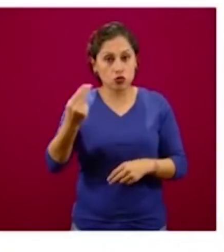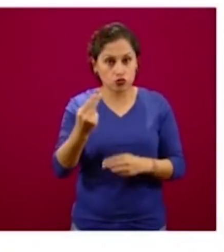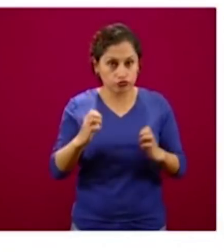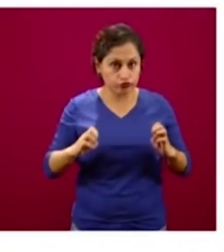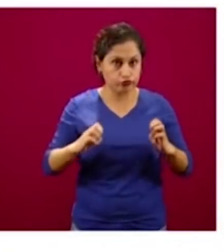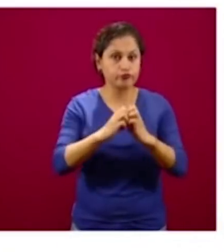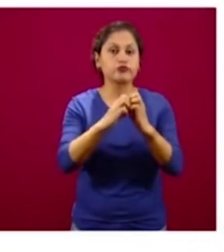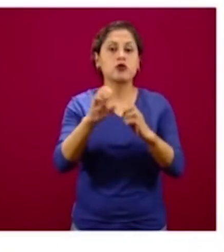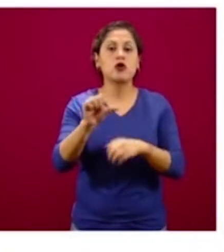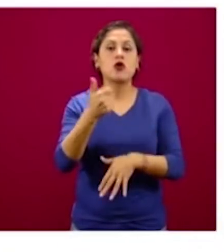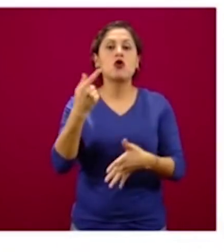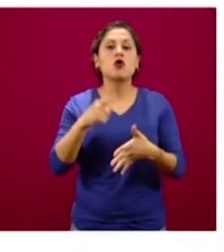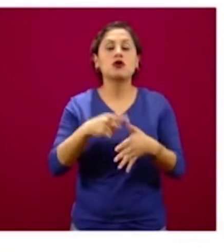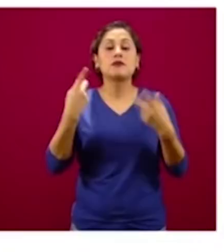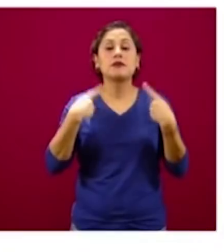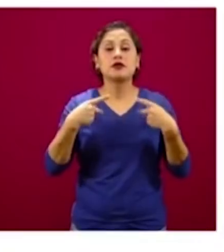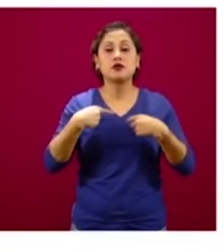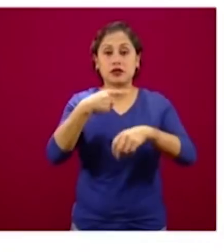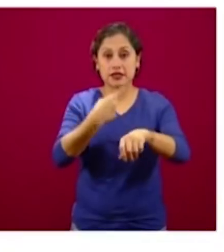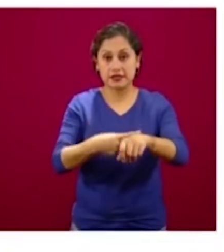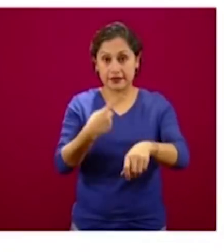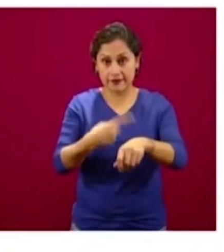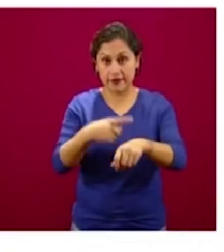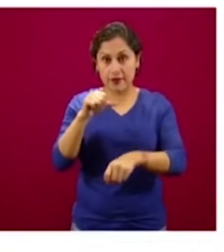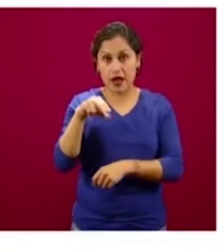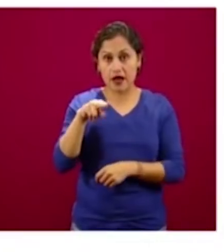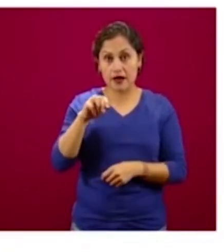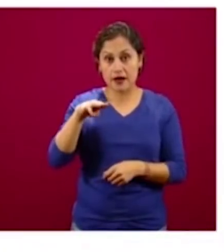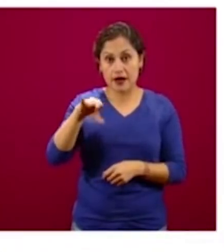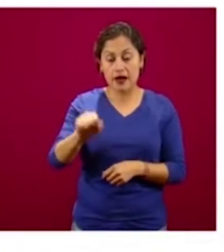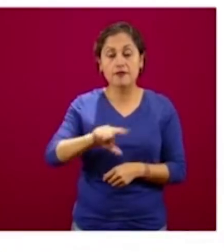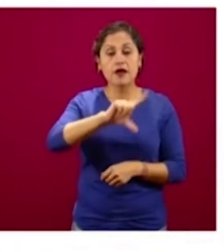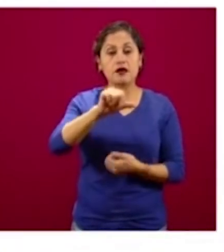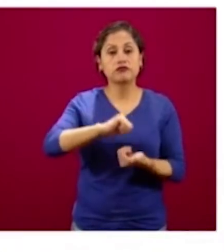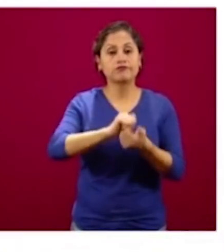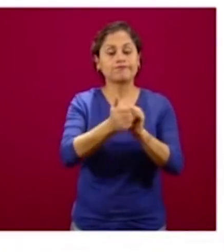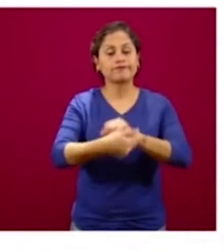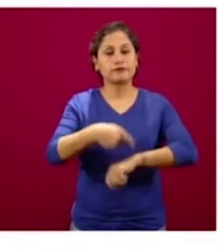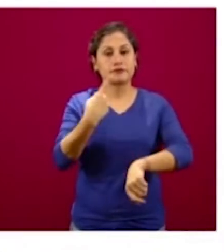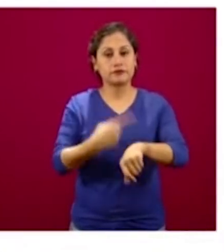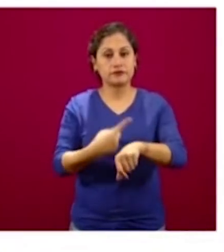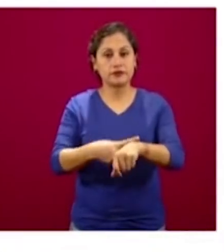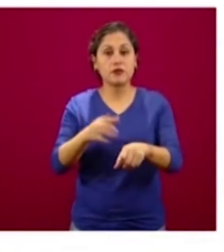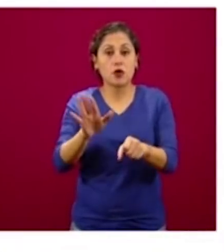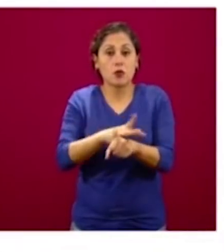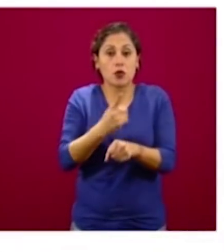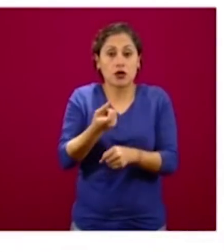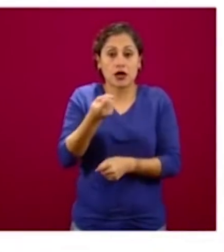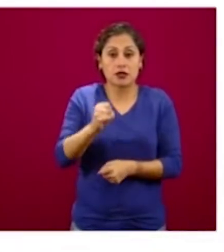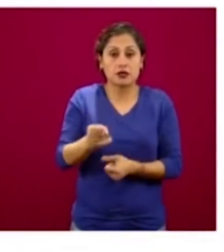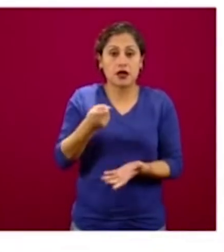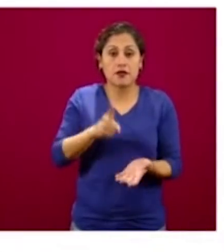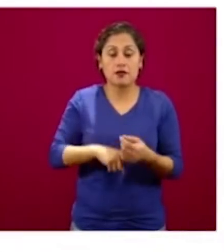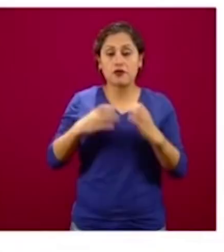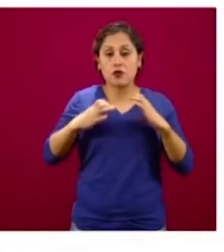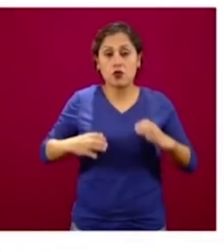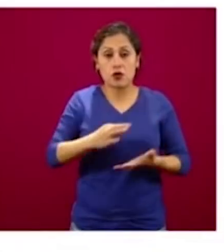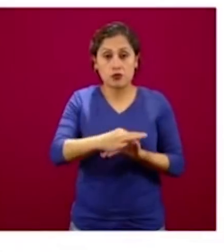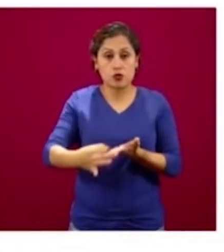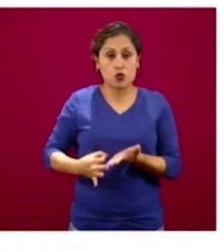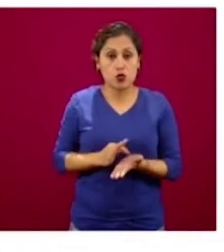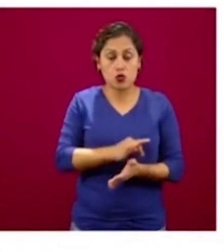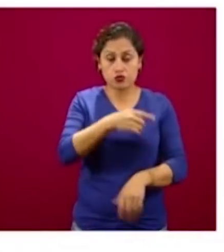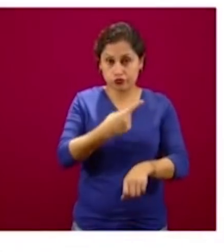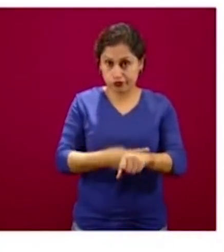graves que desarrollan sintomatología por falta de oxígeno en los tejidos. Y claro, también en